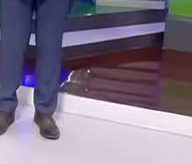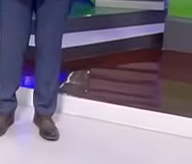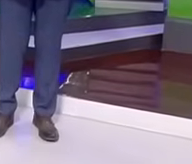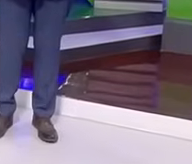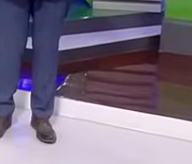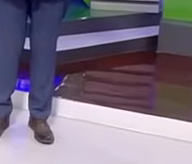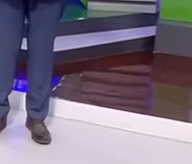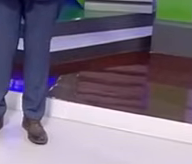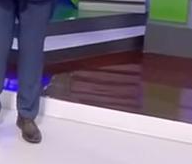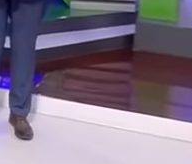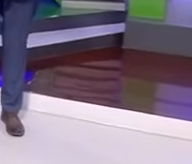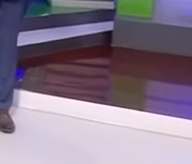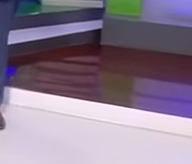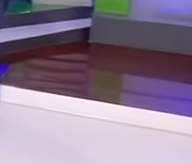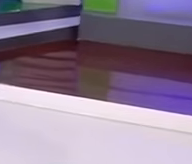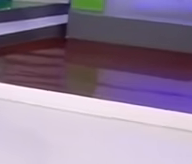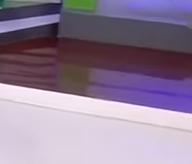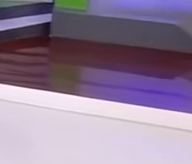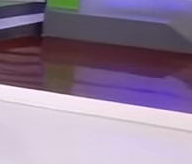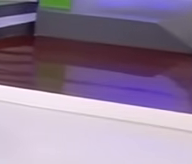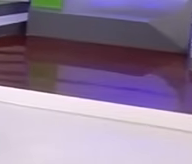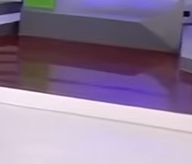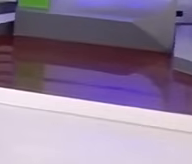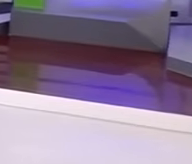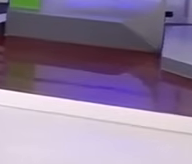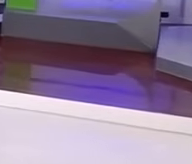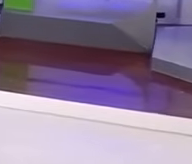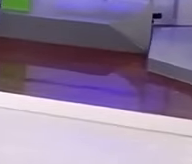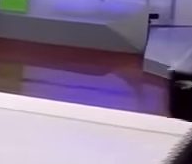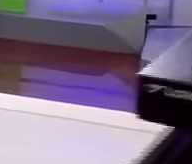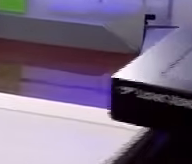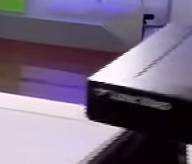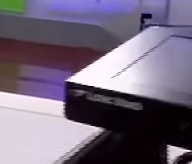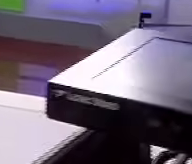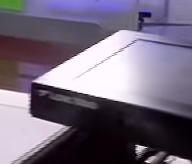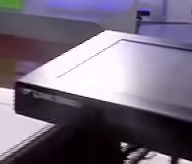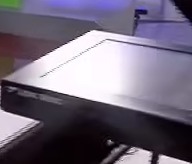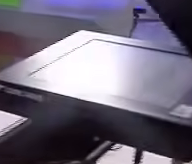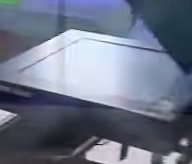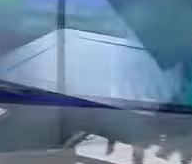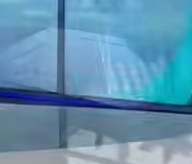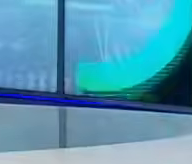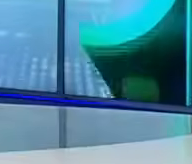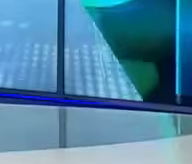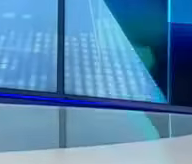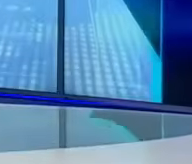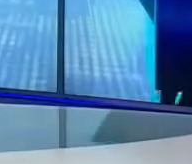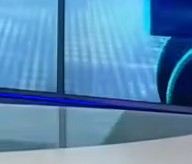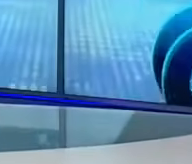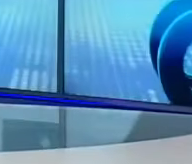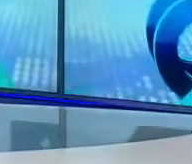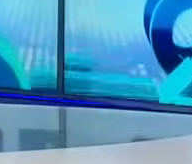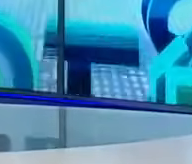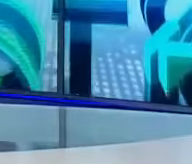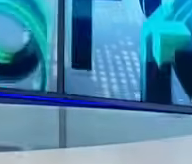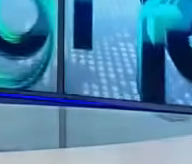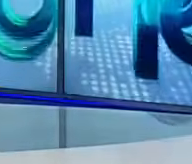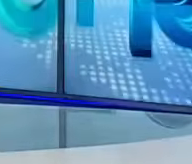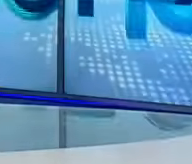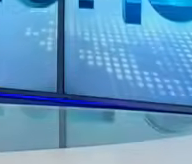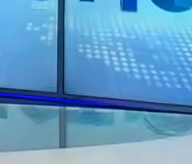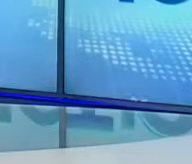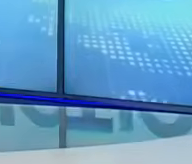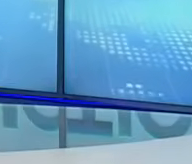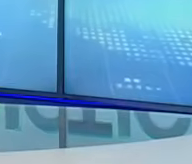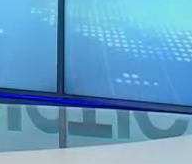trabajo, Charlie. Te agradecemos por este reporte. Y en este orden de noticias, la DASE del municipio de Guayaquil se encargará de constituir una base